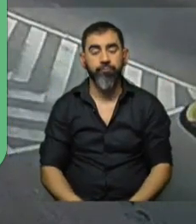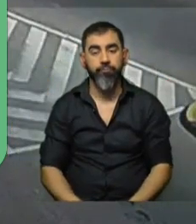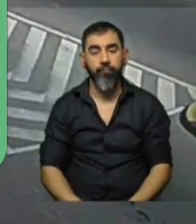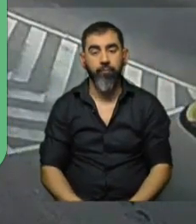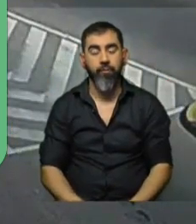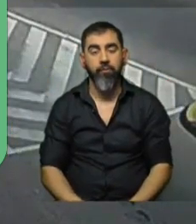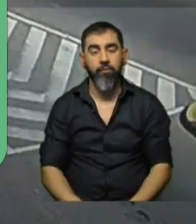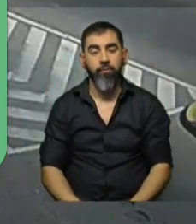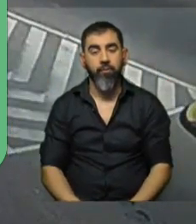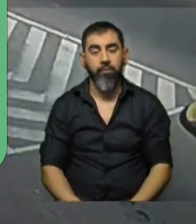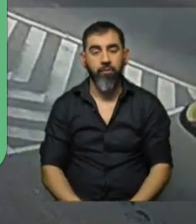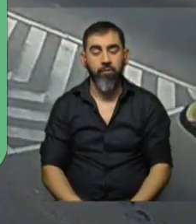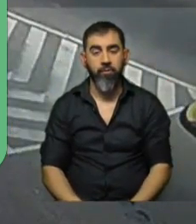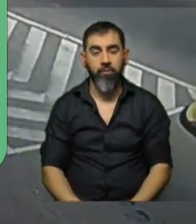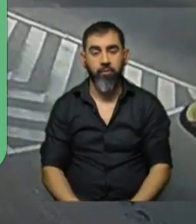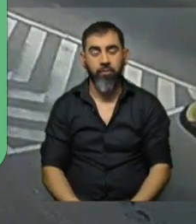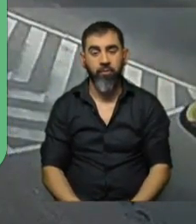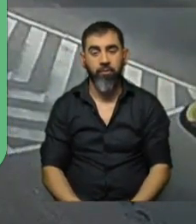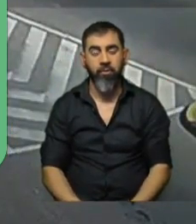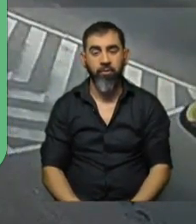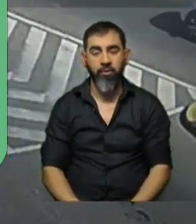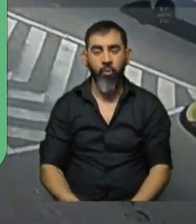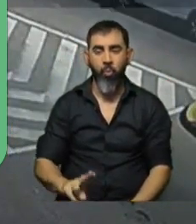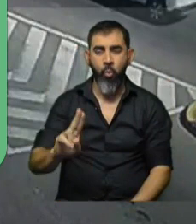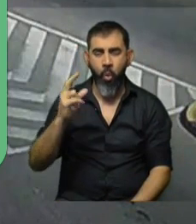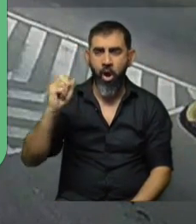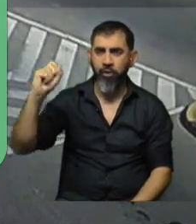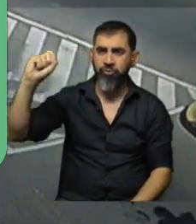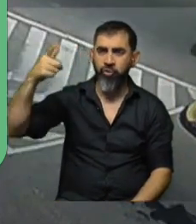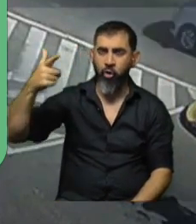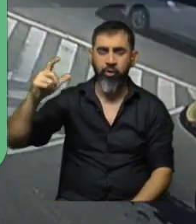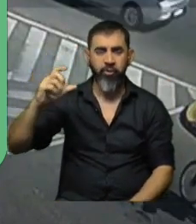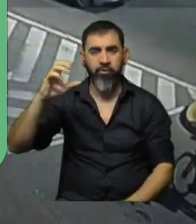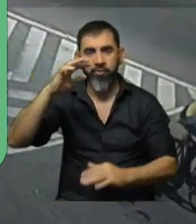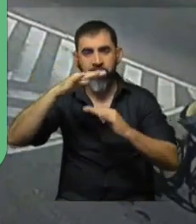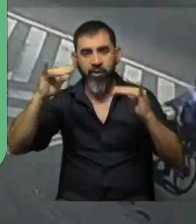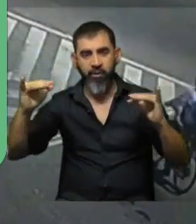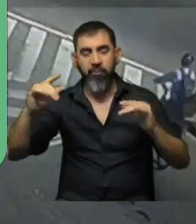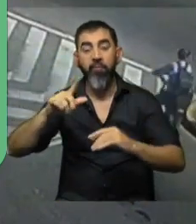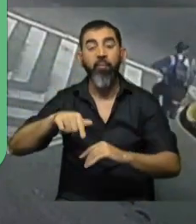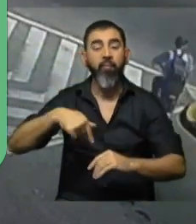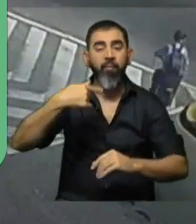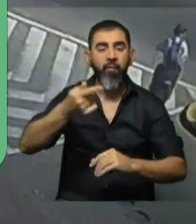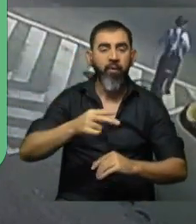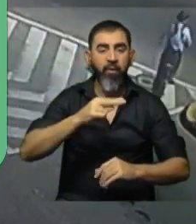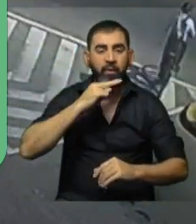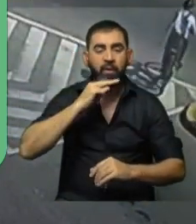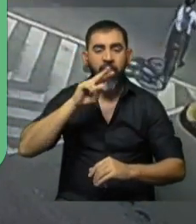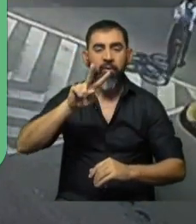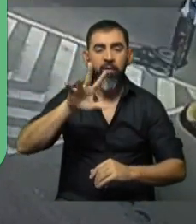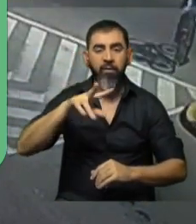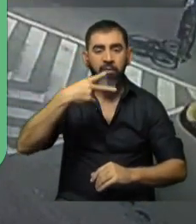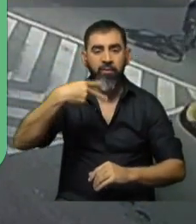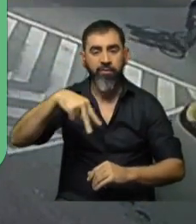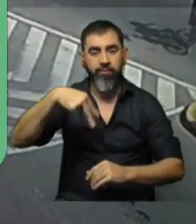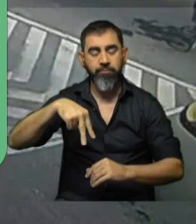poesía berreta de Uruguay y el sol y el cielo celeste y todo eso. Mañana, que es viernes 25 de